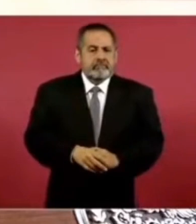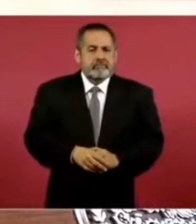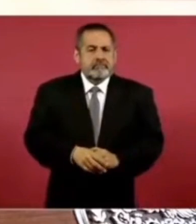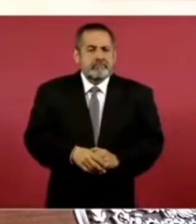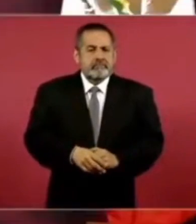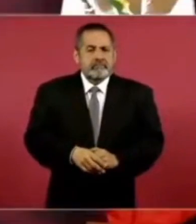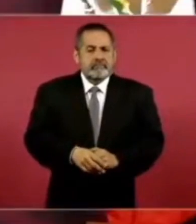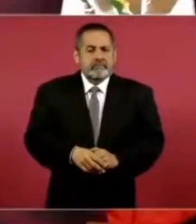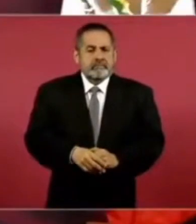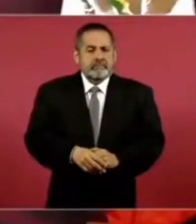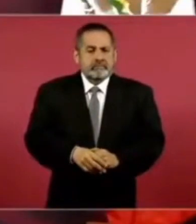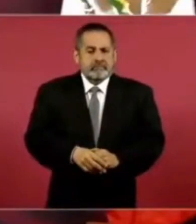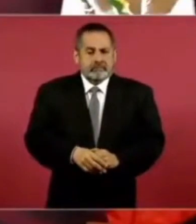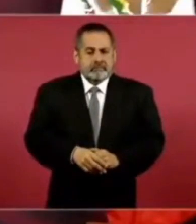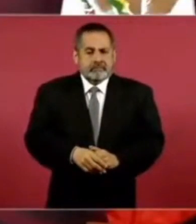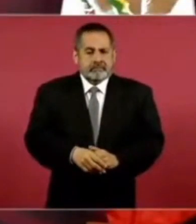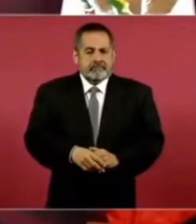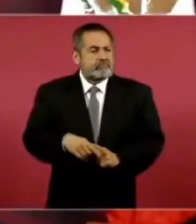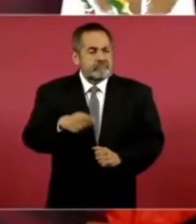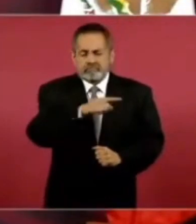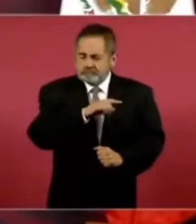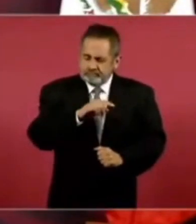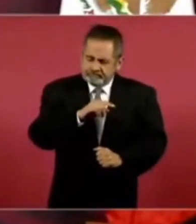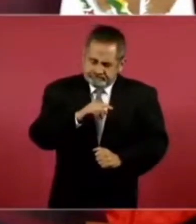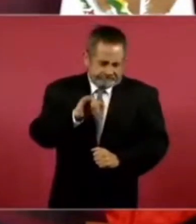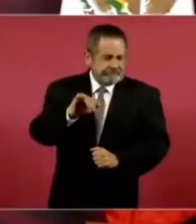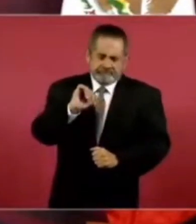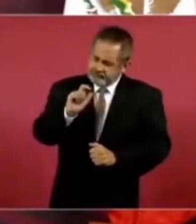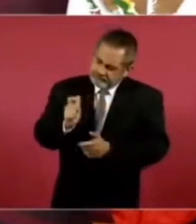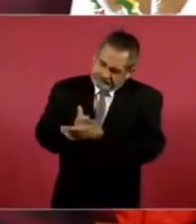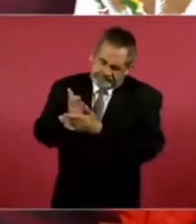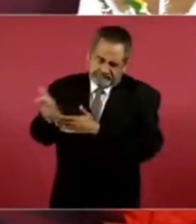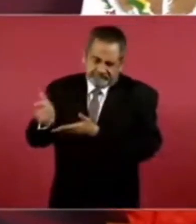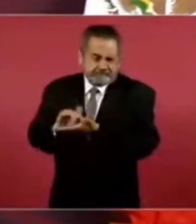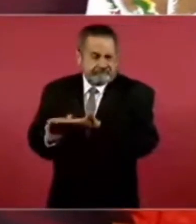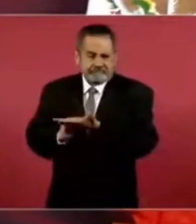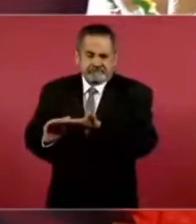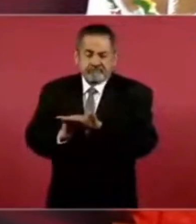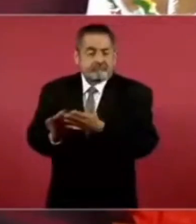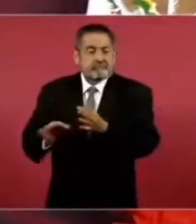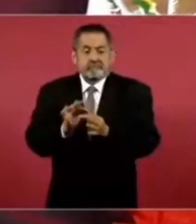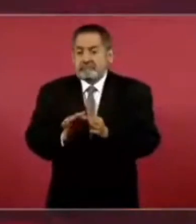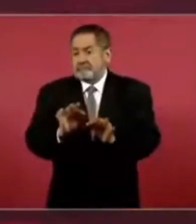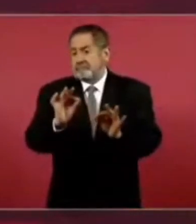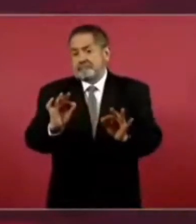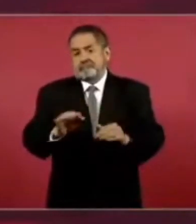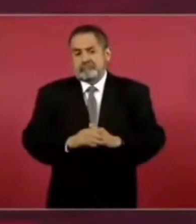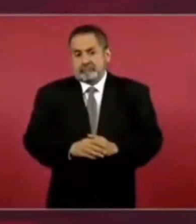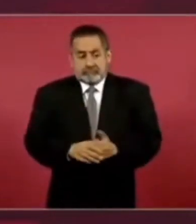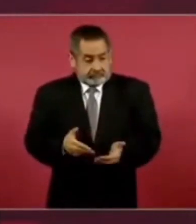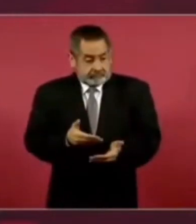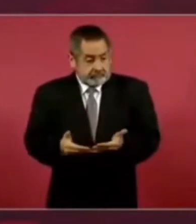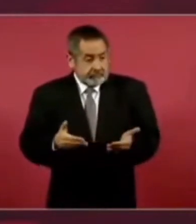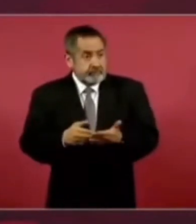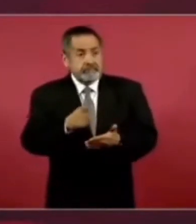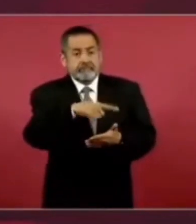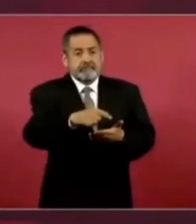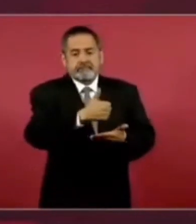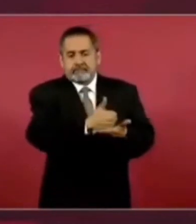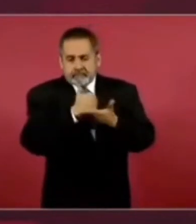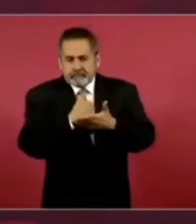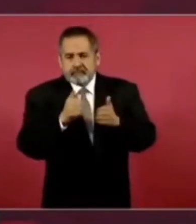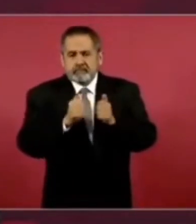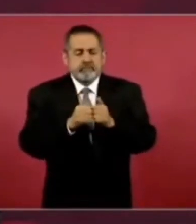¿sí? Y se pusieron al corriente. Y ahora nos están ayudando con lo